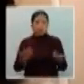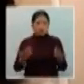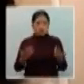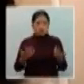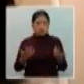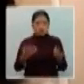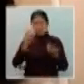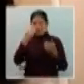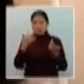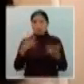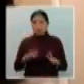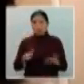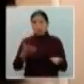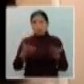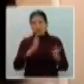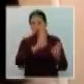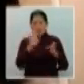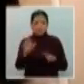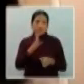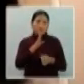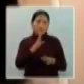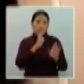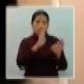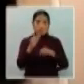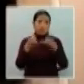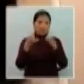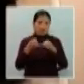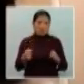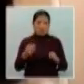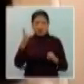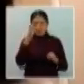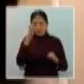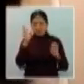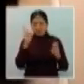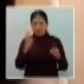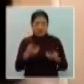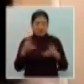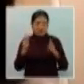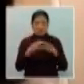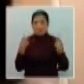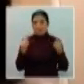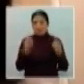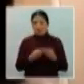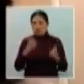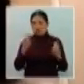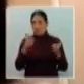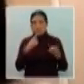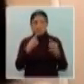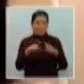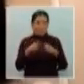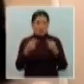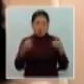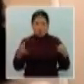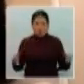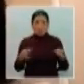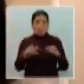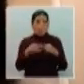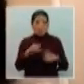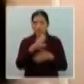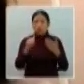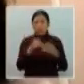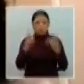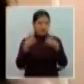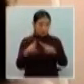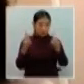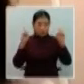tienen la posibilidad de hablar en su idioma materno, en su idioma nativo? ¿Cómo lo van a hacer con